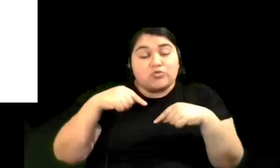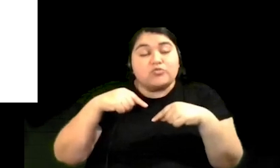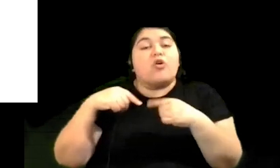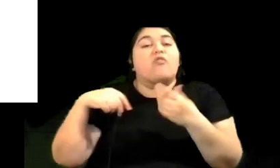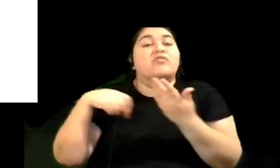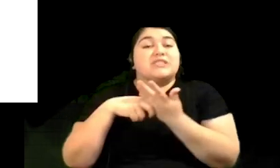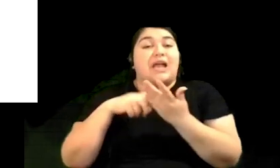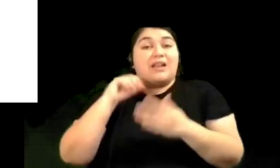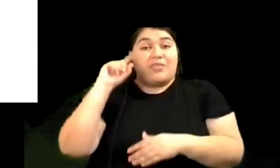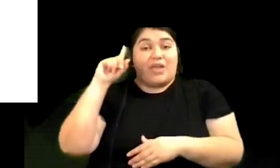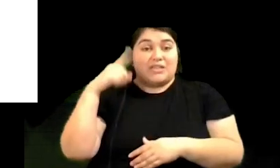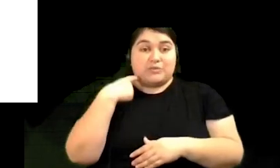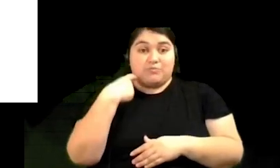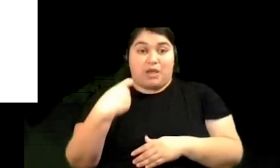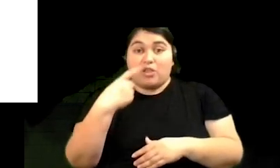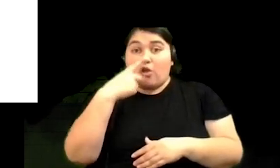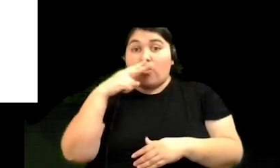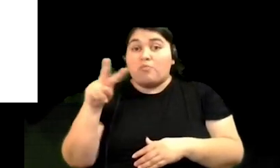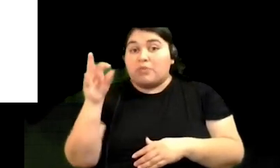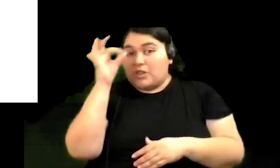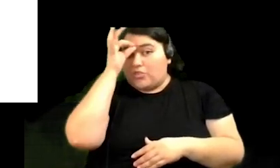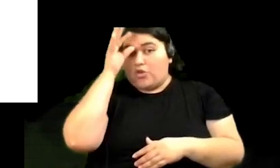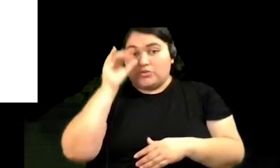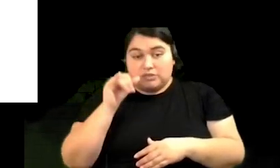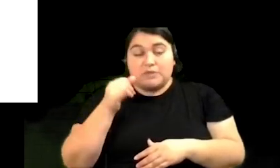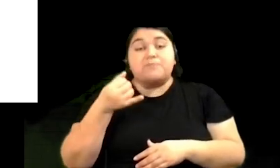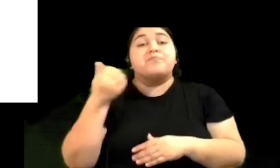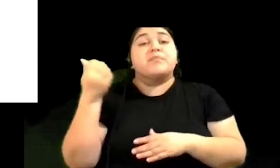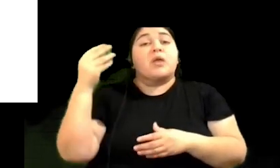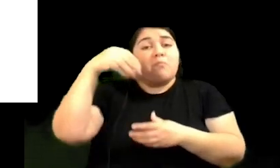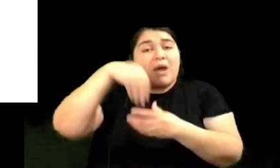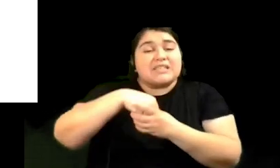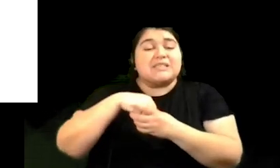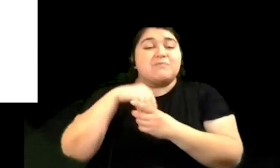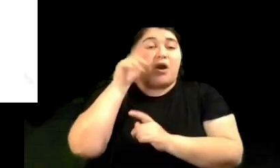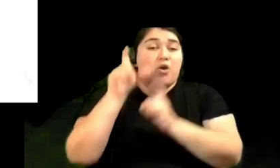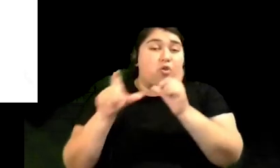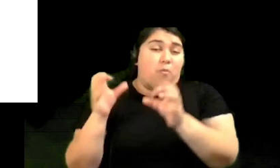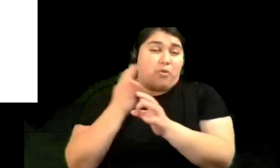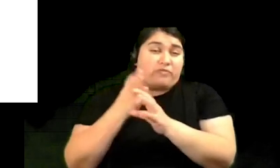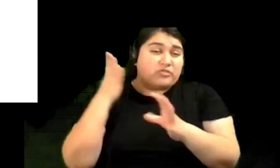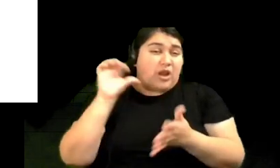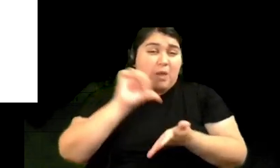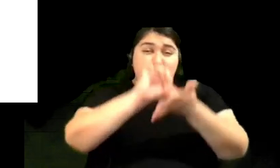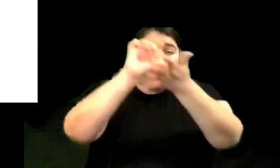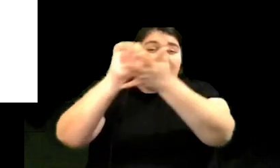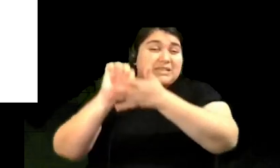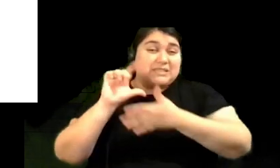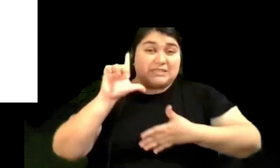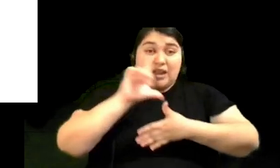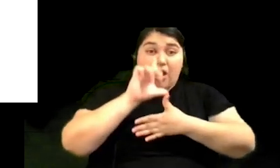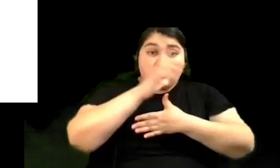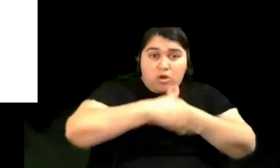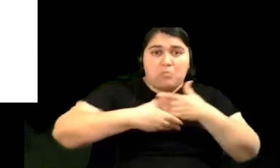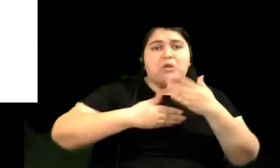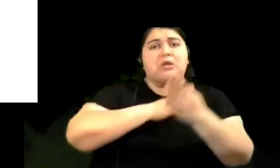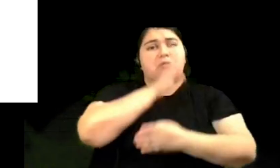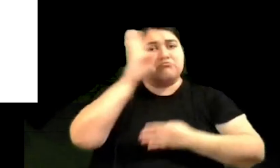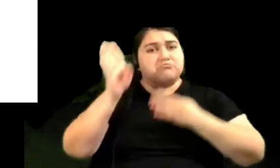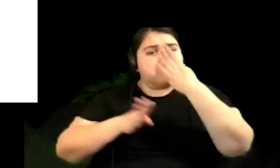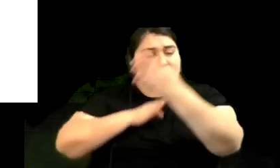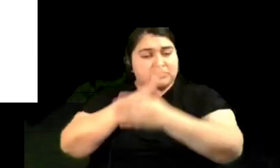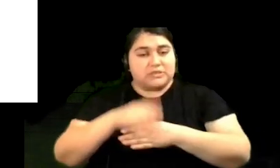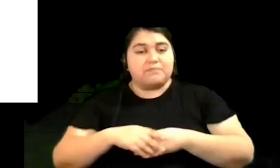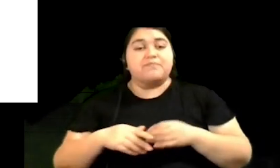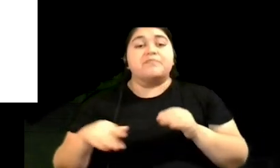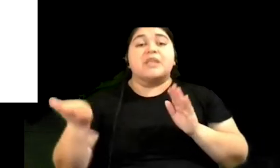España en el año 2002, y ahí participaron profesionales de todos los países latinoamericanos. Los principios constitucionales,